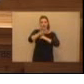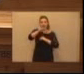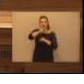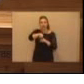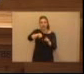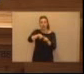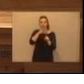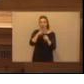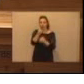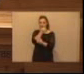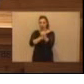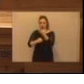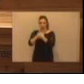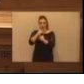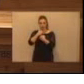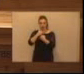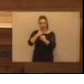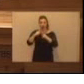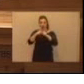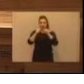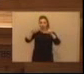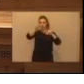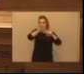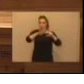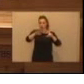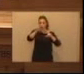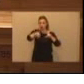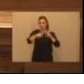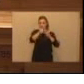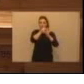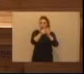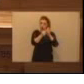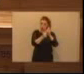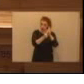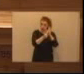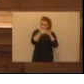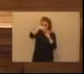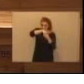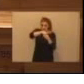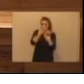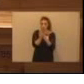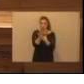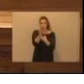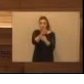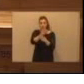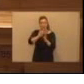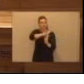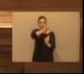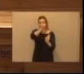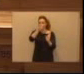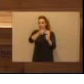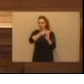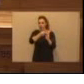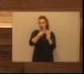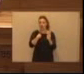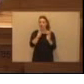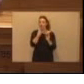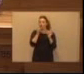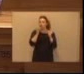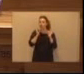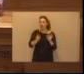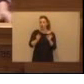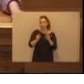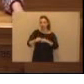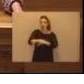regional. Y respecto a los puntos de la moción, en el primero yo les puedo asegurar que el Gobierno regional está